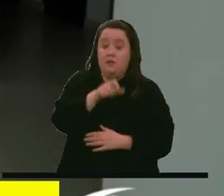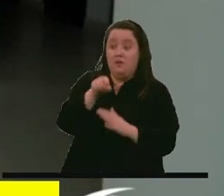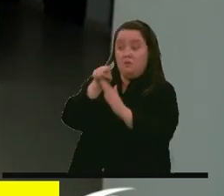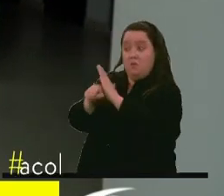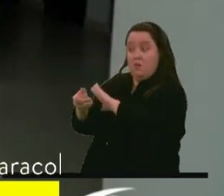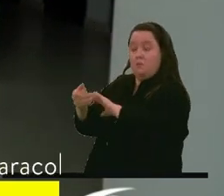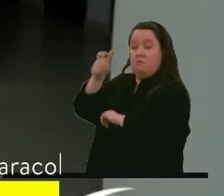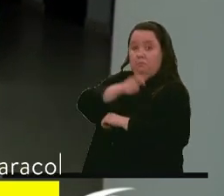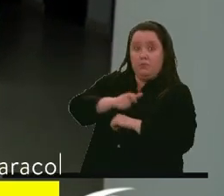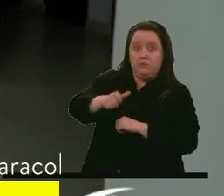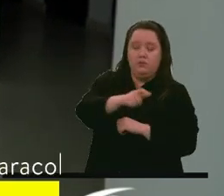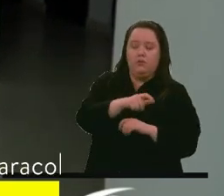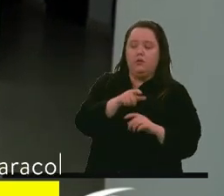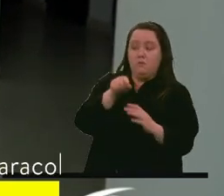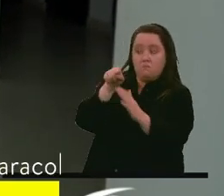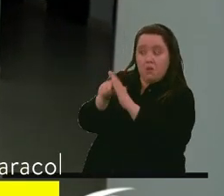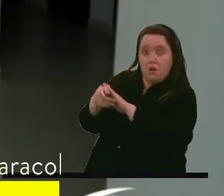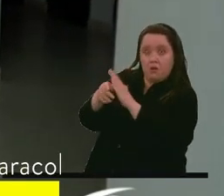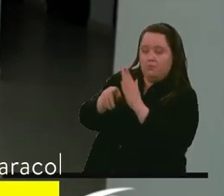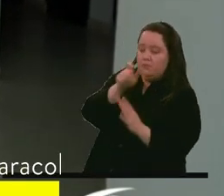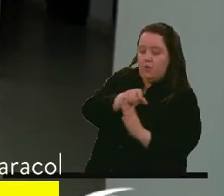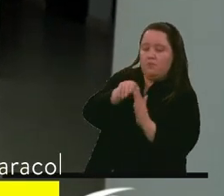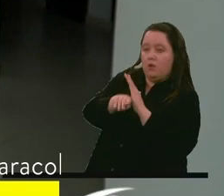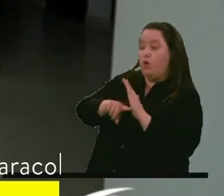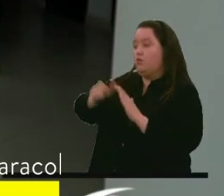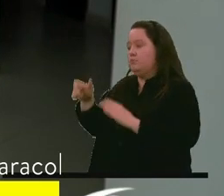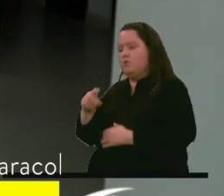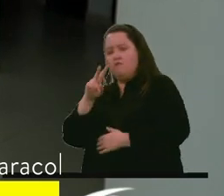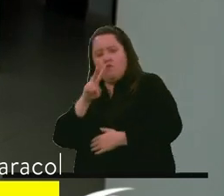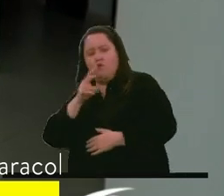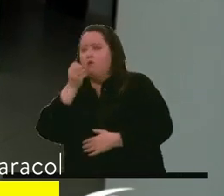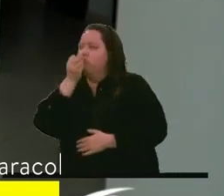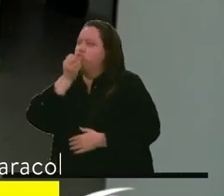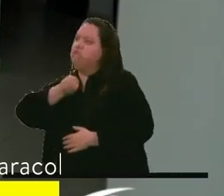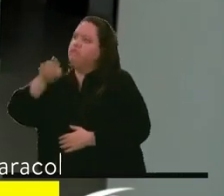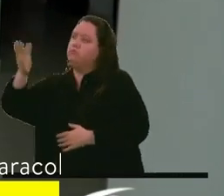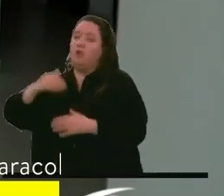pesos para las personas que brinden información que ayude al esclarecimiento de los hechos.